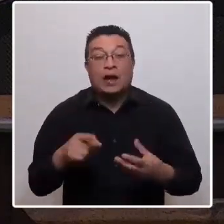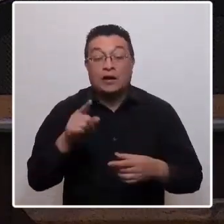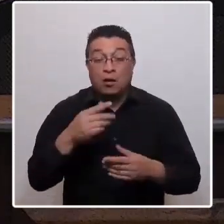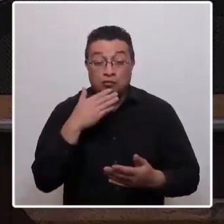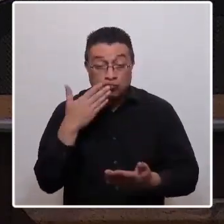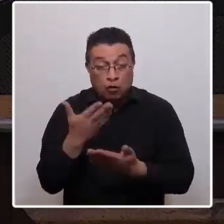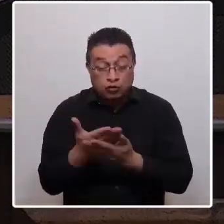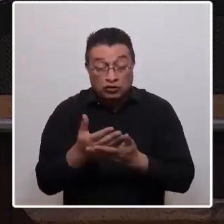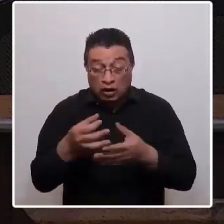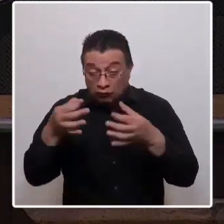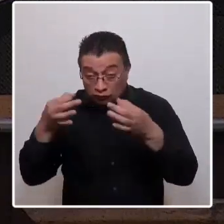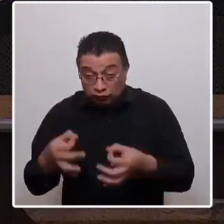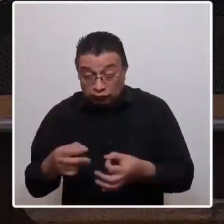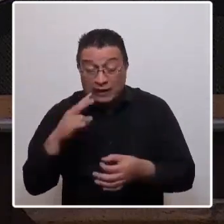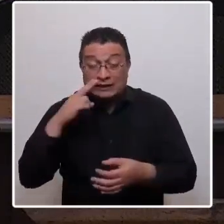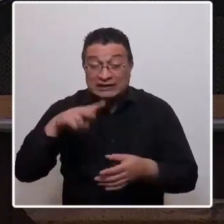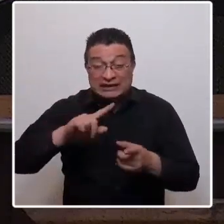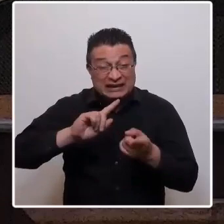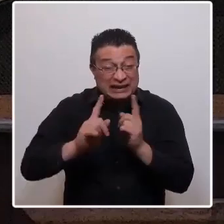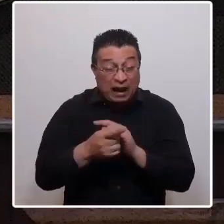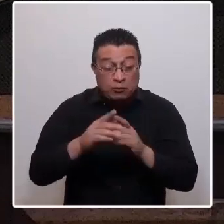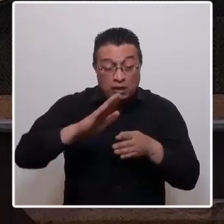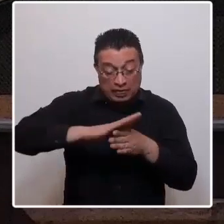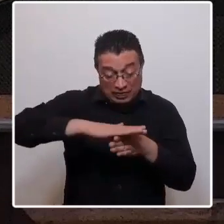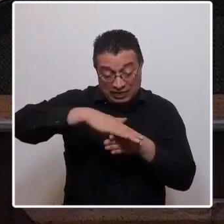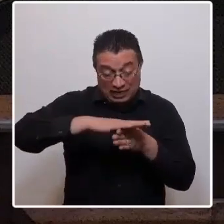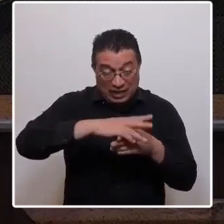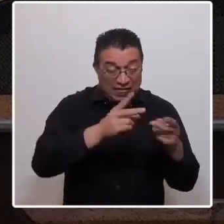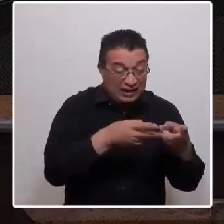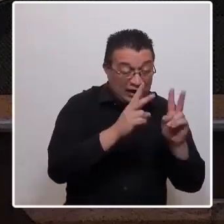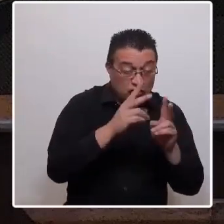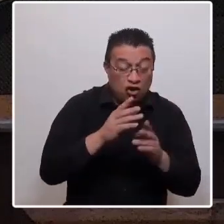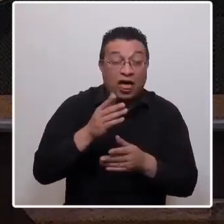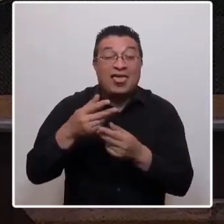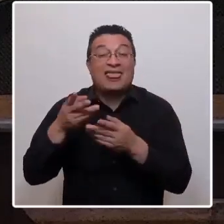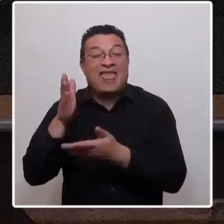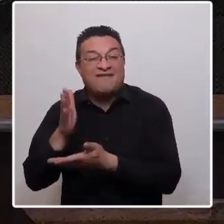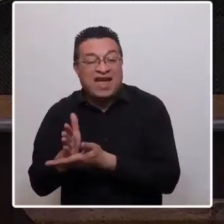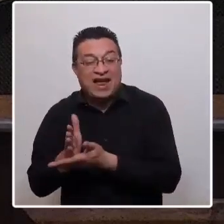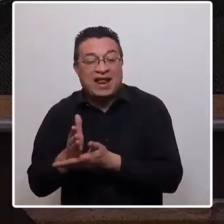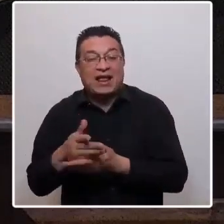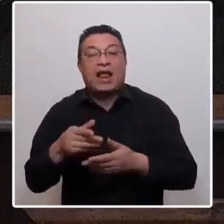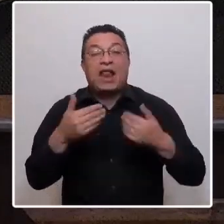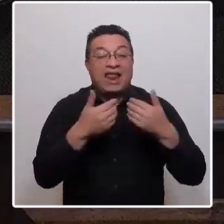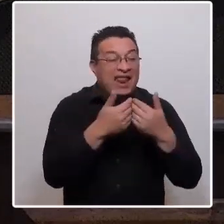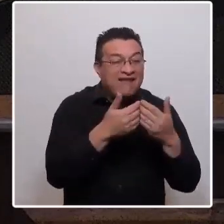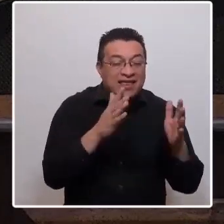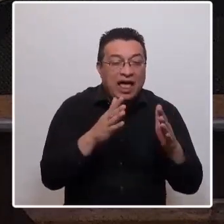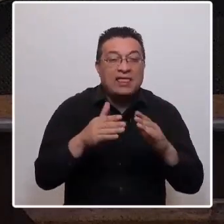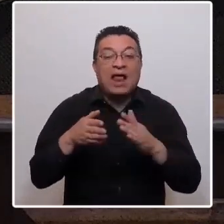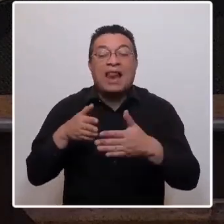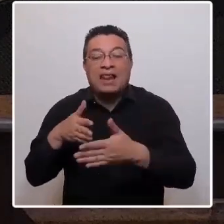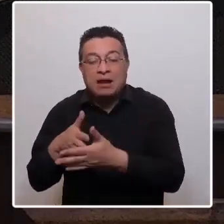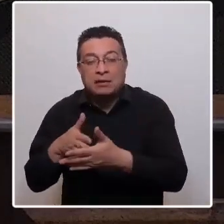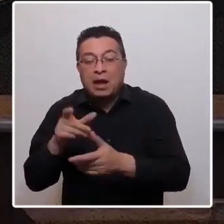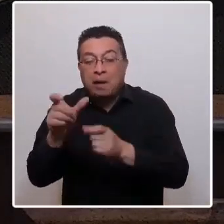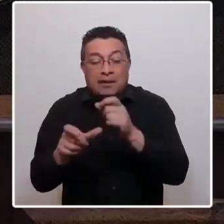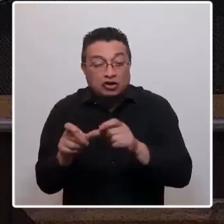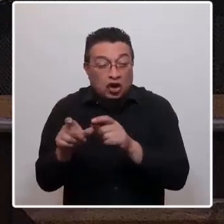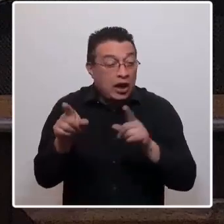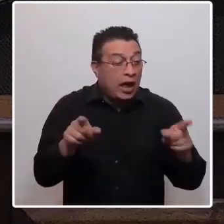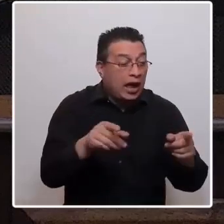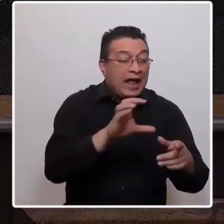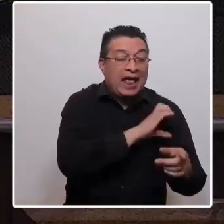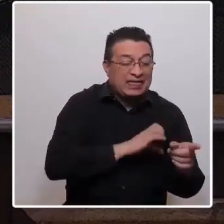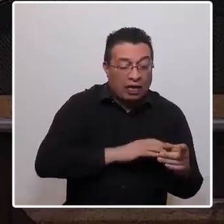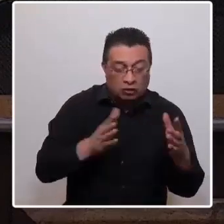sin cambios que permitan un equilibrio entre derechos y deberes, libertades y límites, sustentabilidad, personas de a pie y el Estado, bien